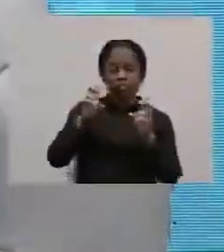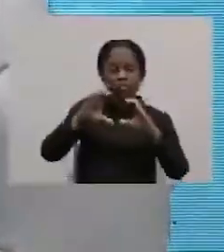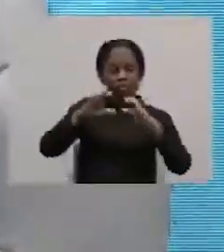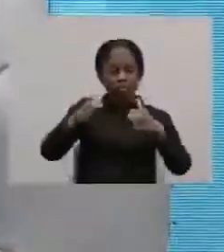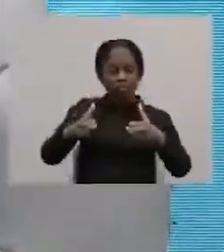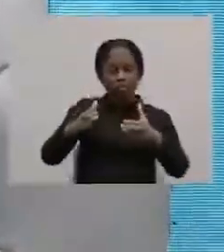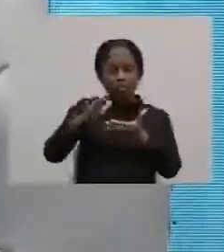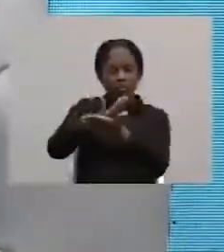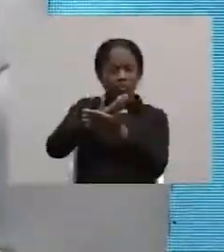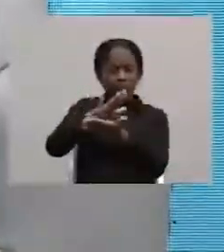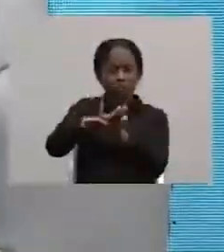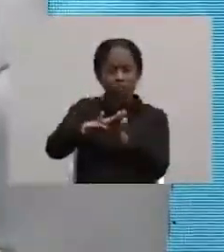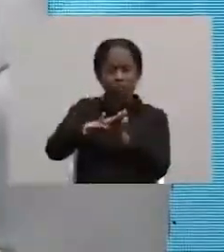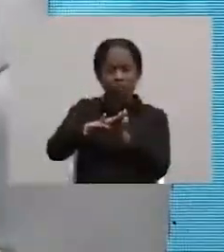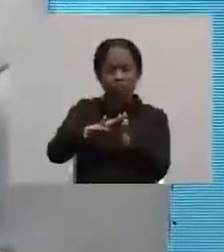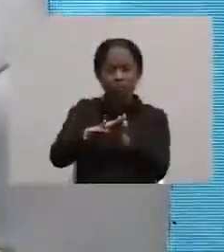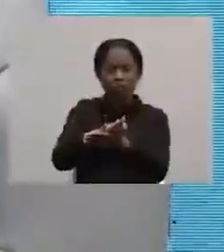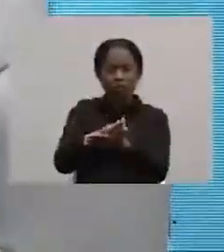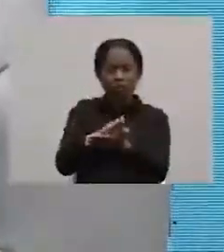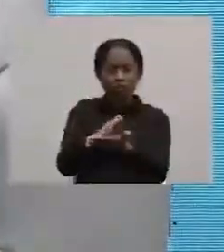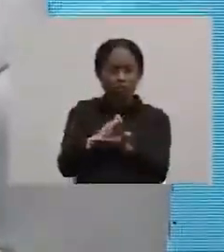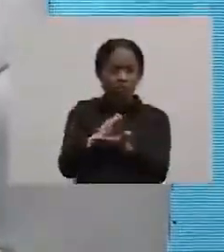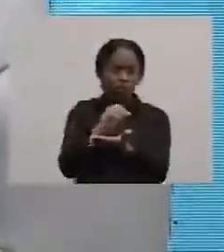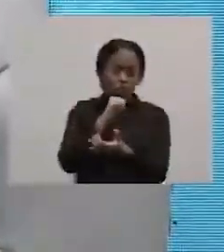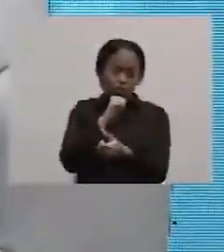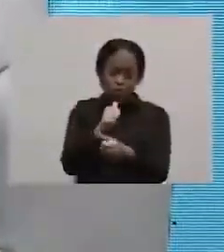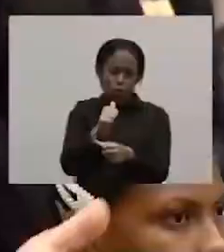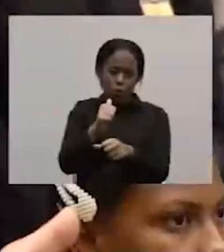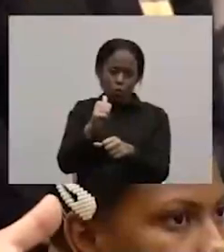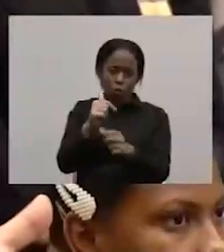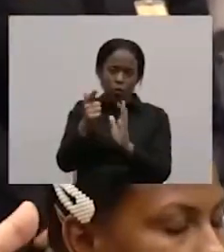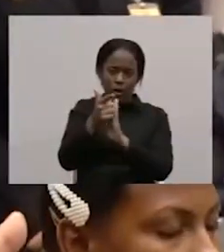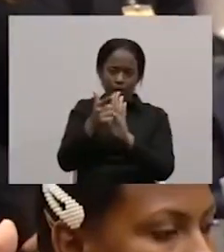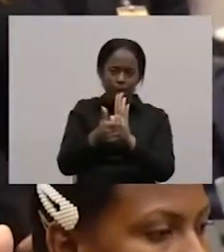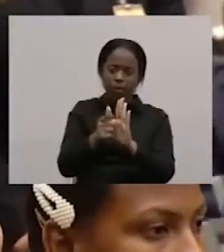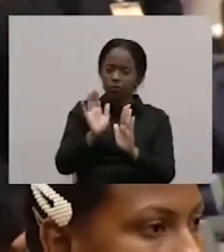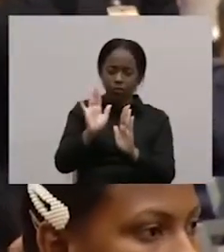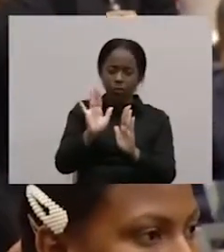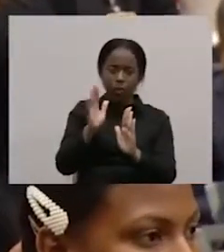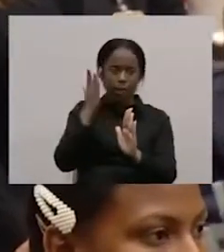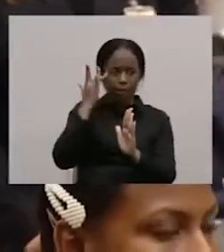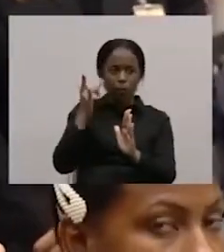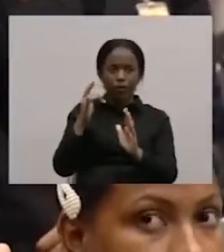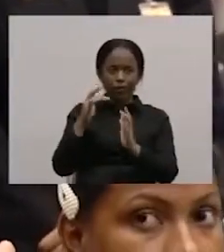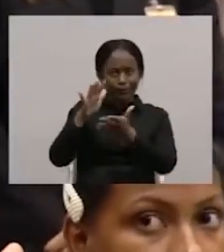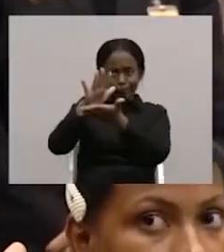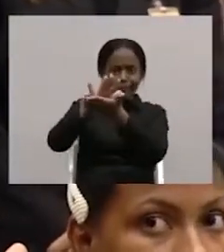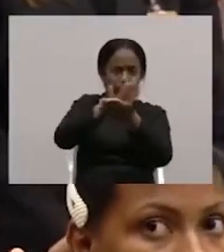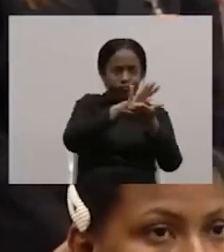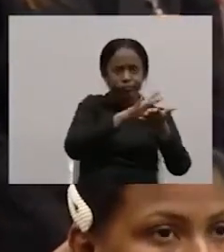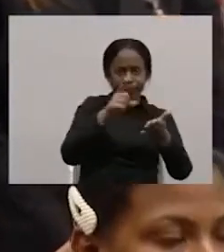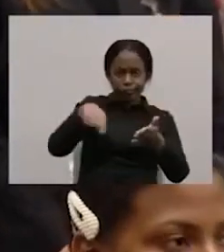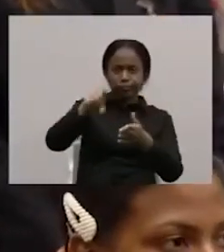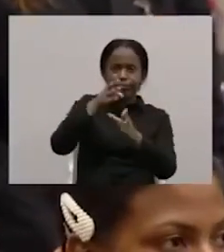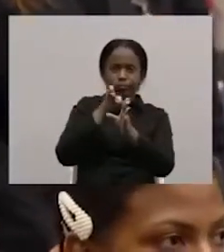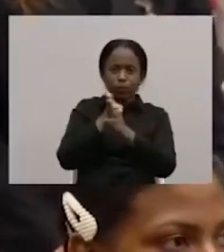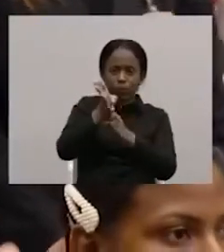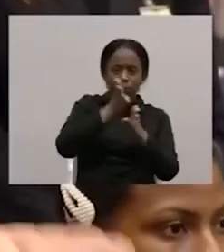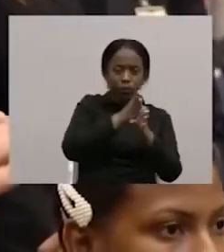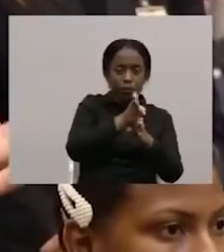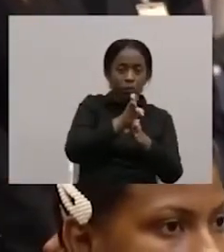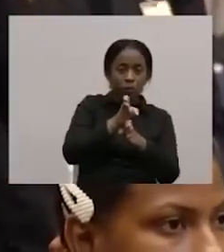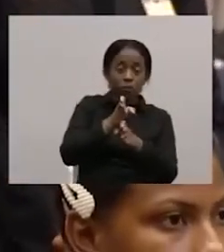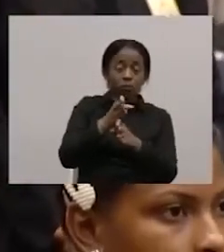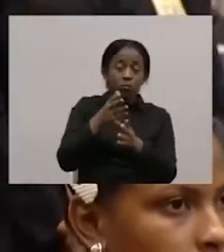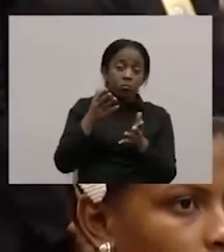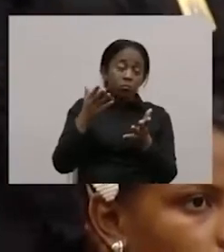las colegiaturas no son inconstitucional porque están los colegios profesionales. Y hubo un momento,